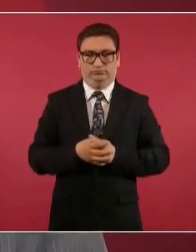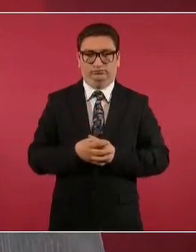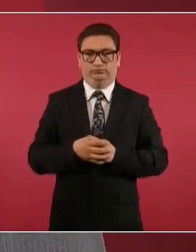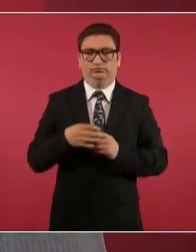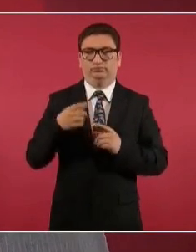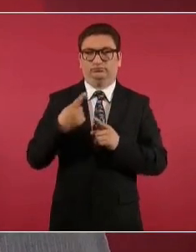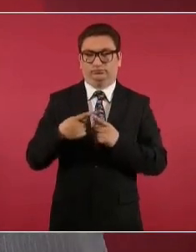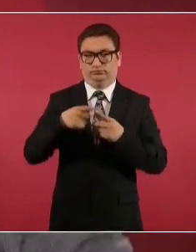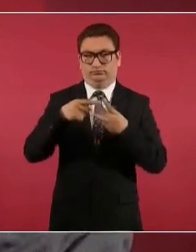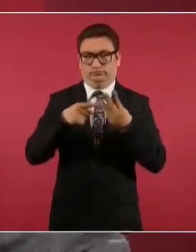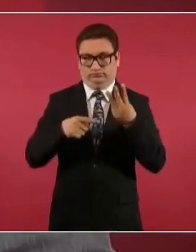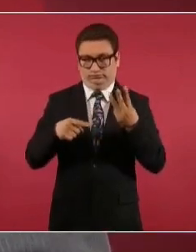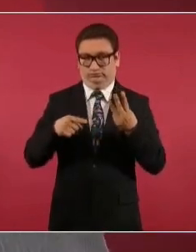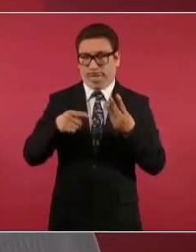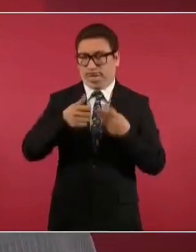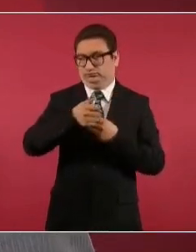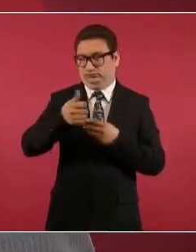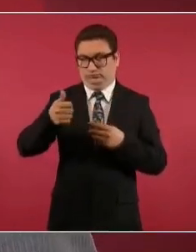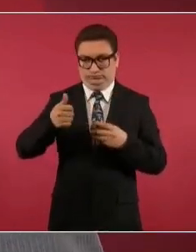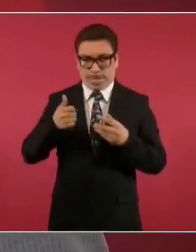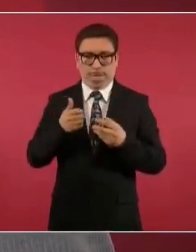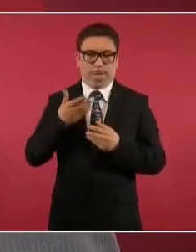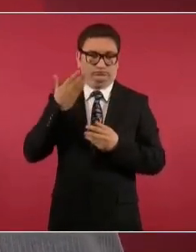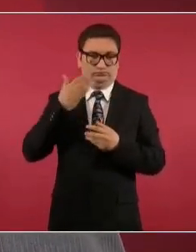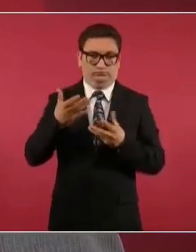de las tres instituciones, independientemente